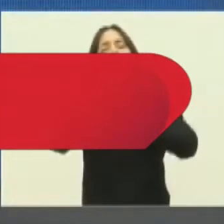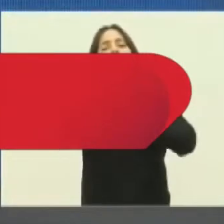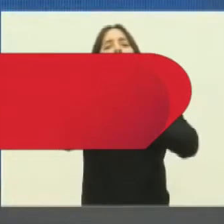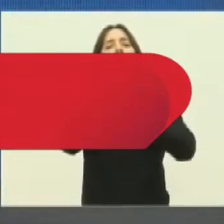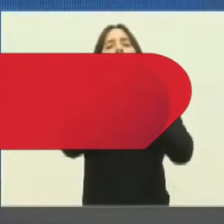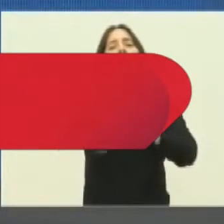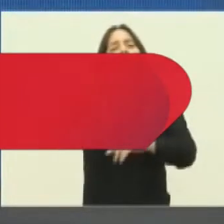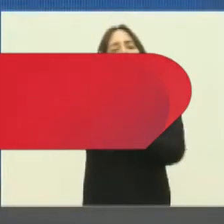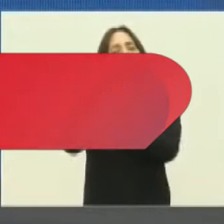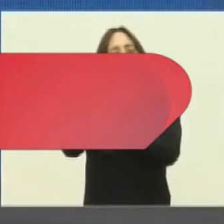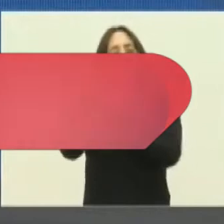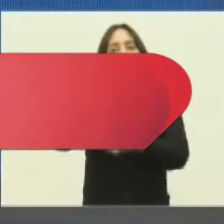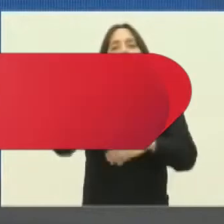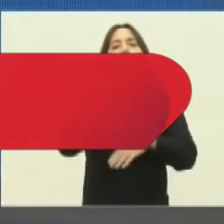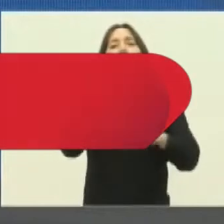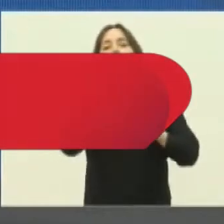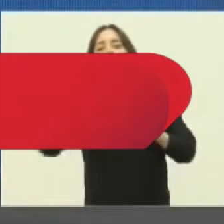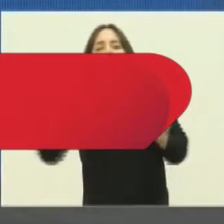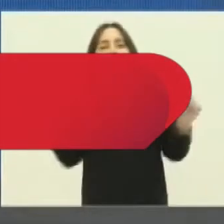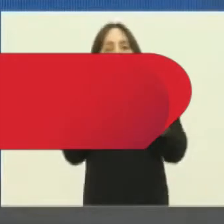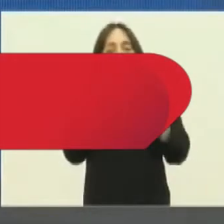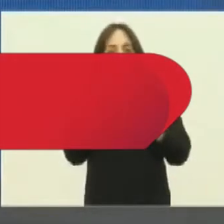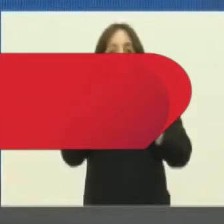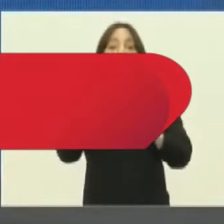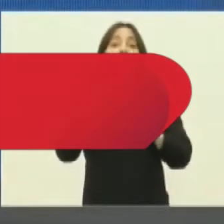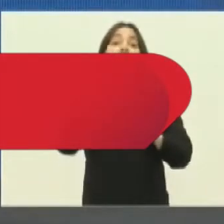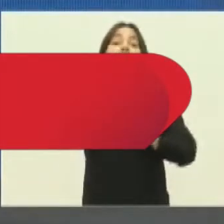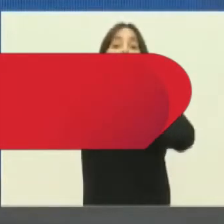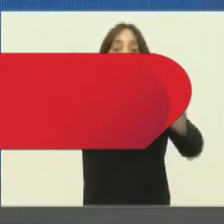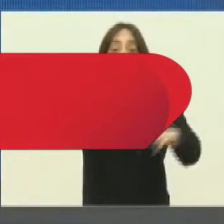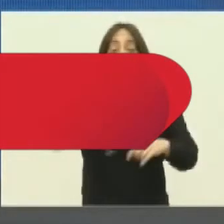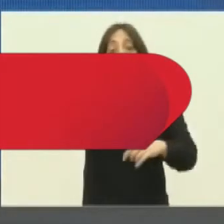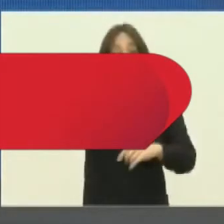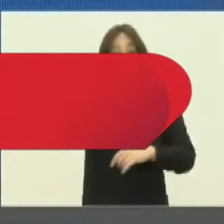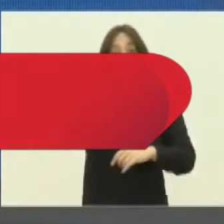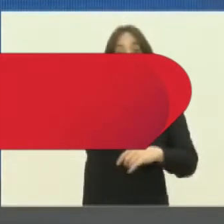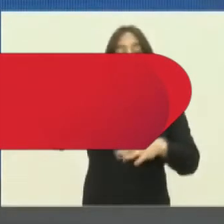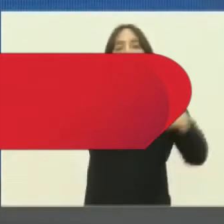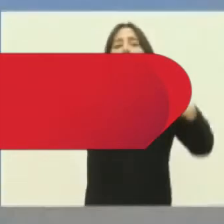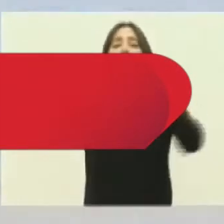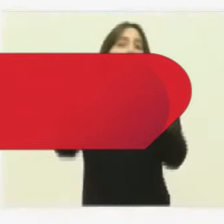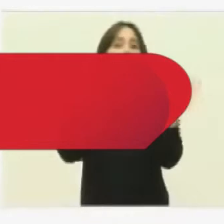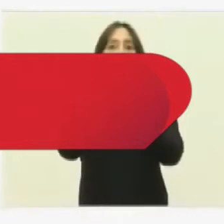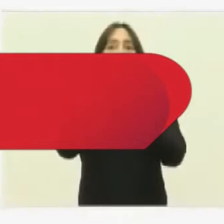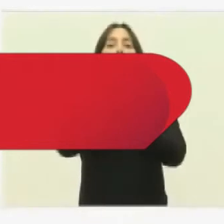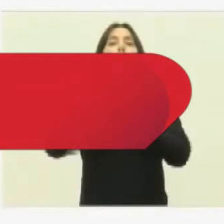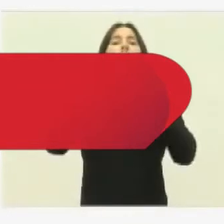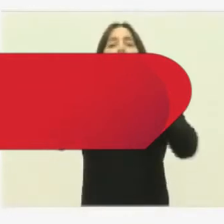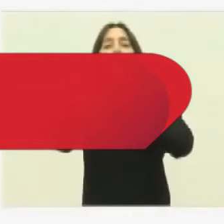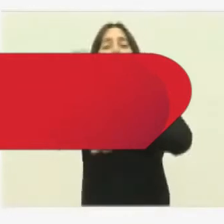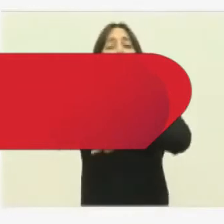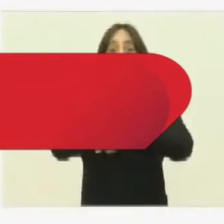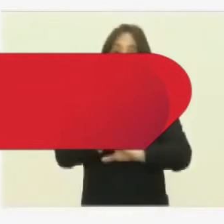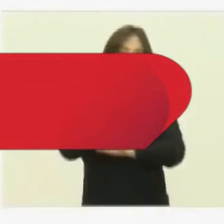tomar en invierno, porque bueno, queremos anunciar que ya en esta última semana no tuvimos ningún caso nuevo de dengue, con lo